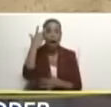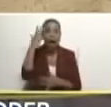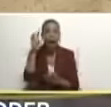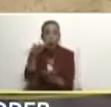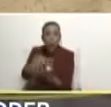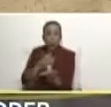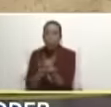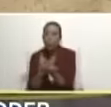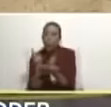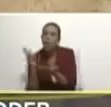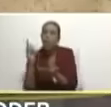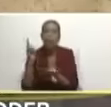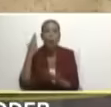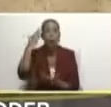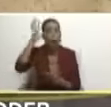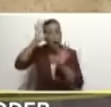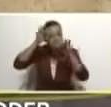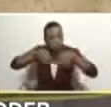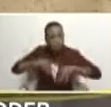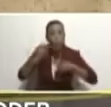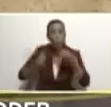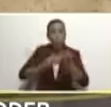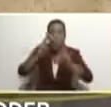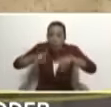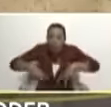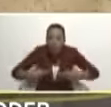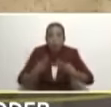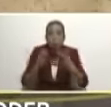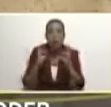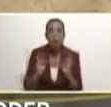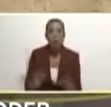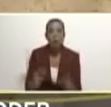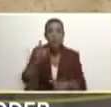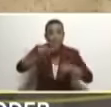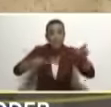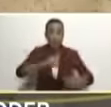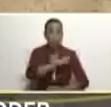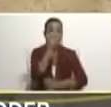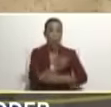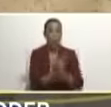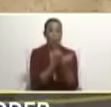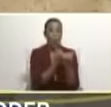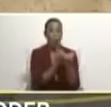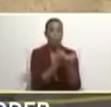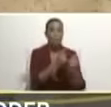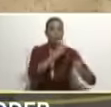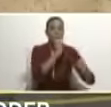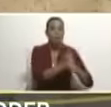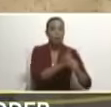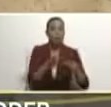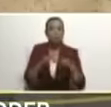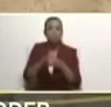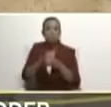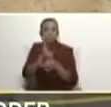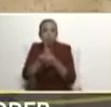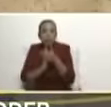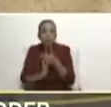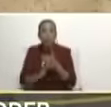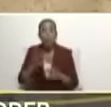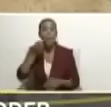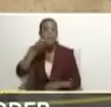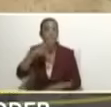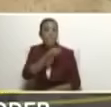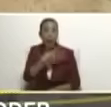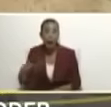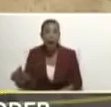cultivo de la conciencia de quienes tenían poder económico para entonces, los blancos criollos,